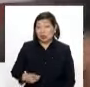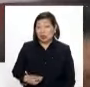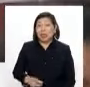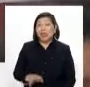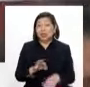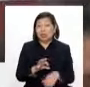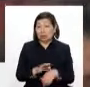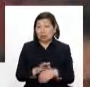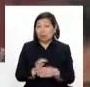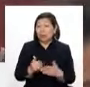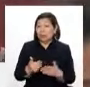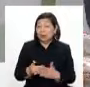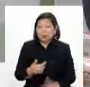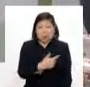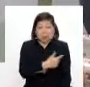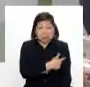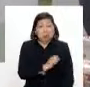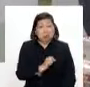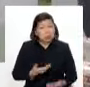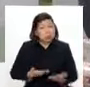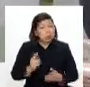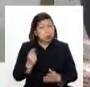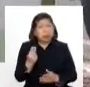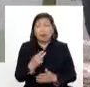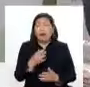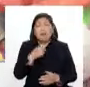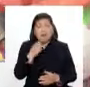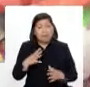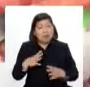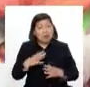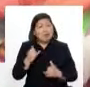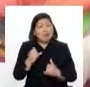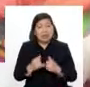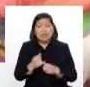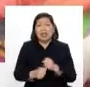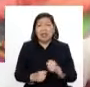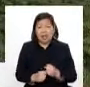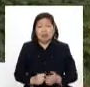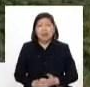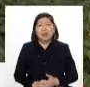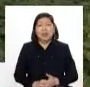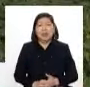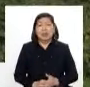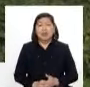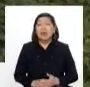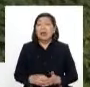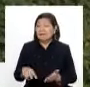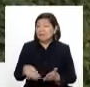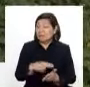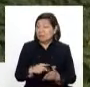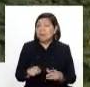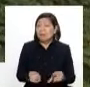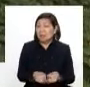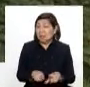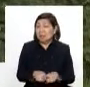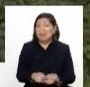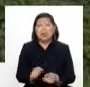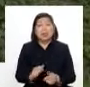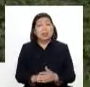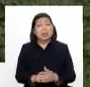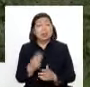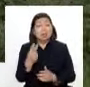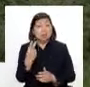Martínez, adelantó que los vacunatorios atenderán durante los feriados de fin de año. Y los días de fiestas vamos a estar en los horarios